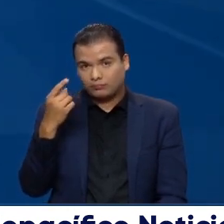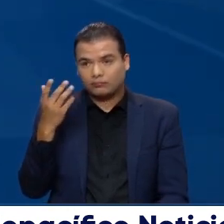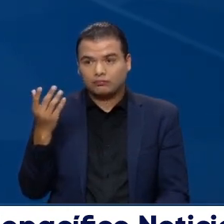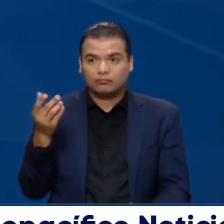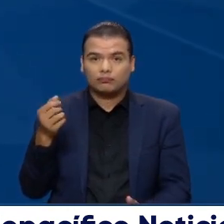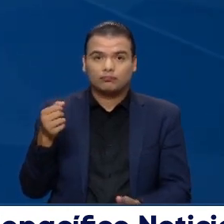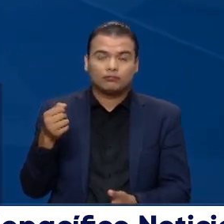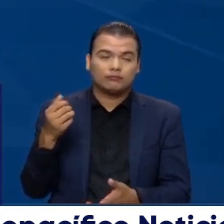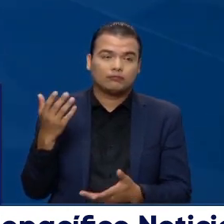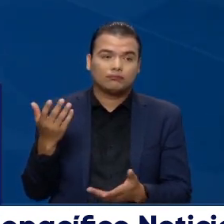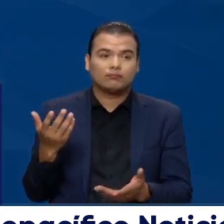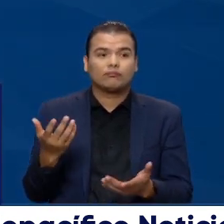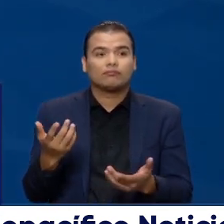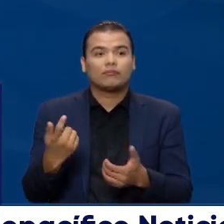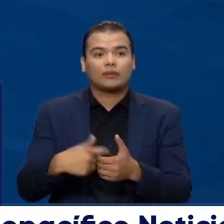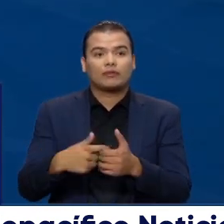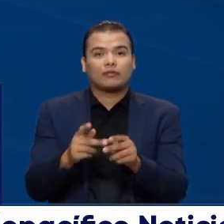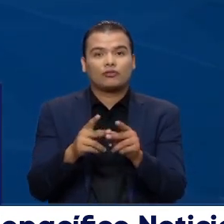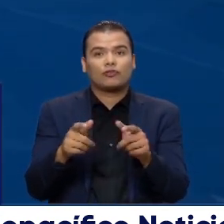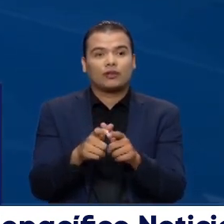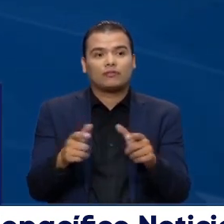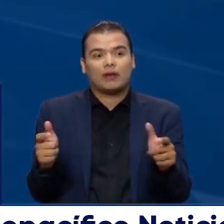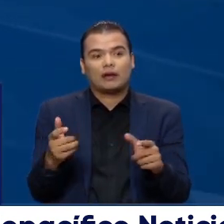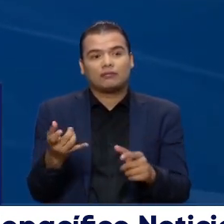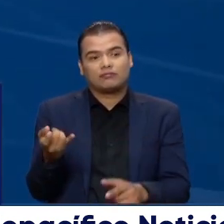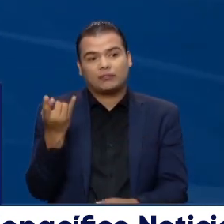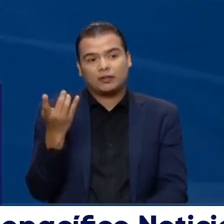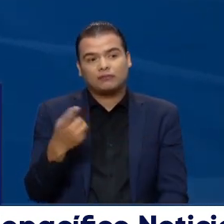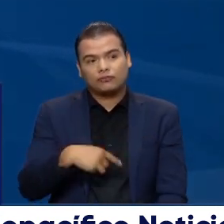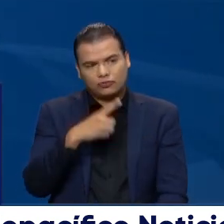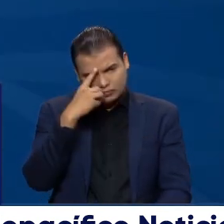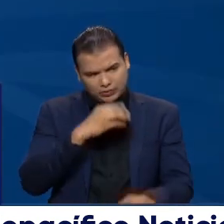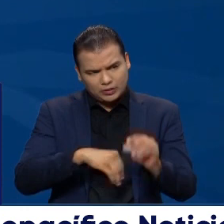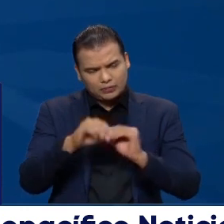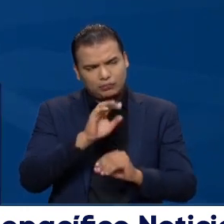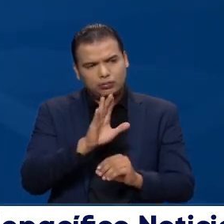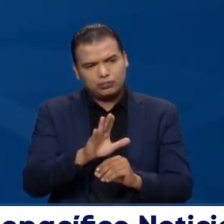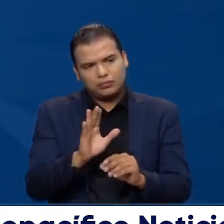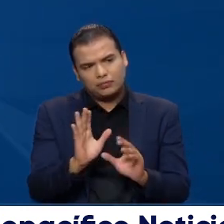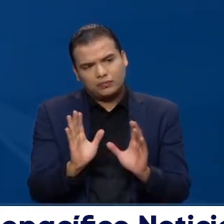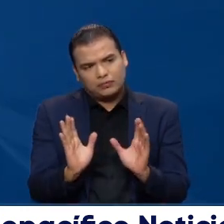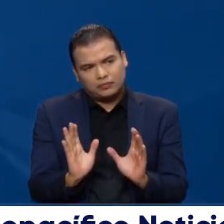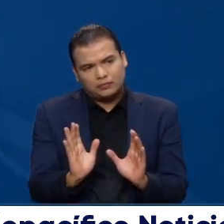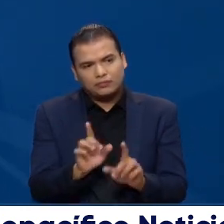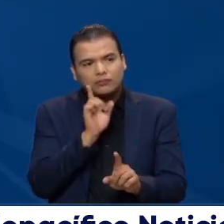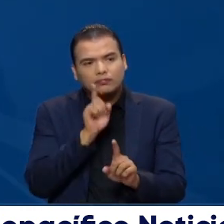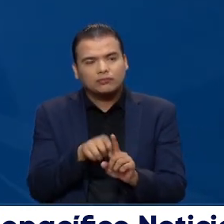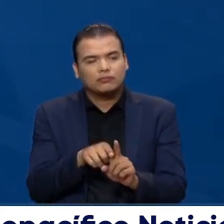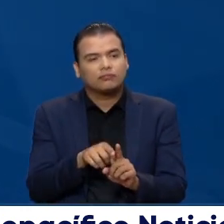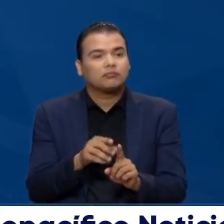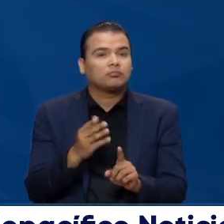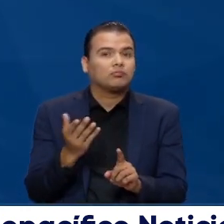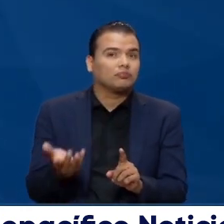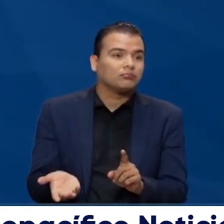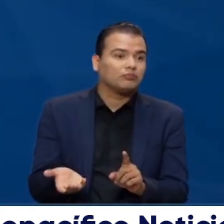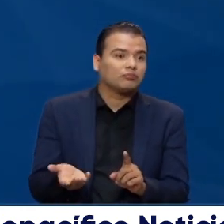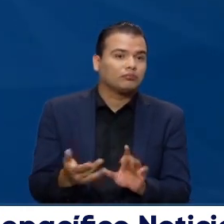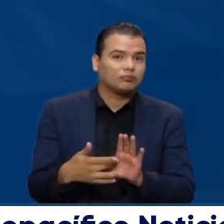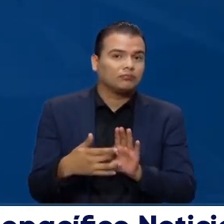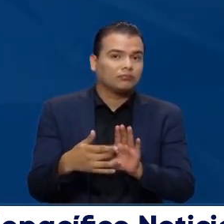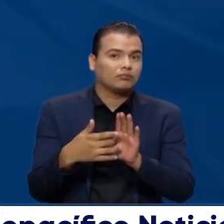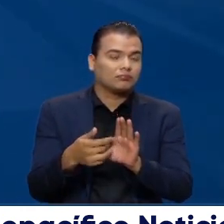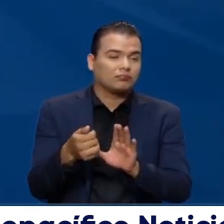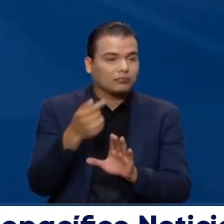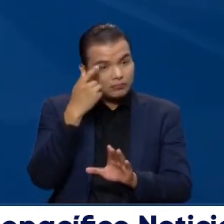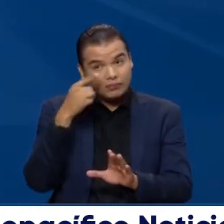sé si es por tener, ya me entienden, no sé, porque pues nosotros también somos creadores de contenido, nosotros también buscamos la opción de que nos puedan ver nuestro